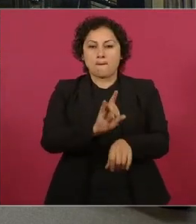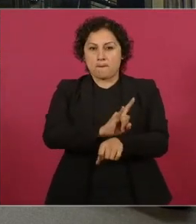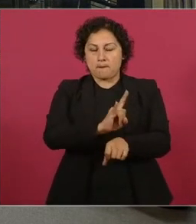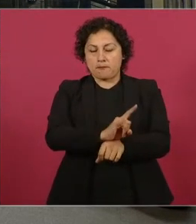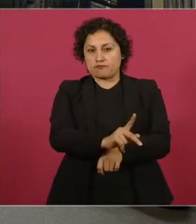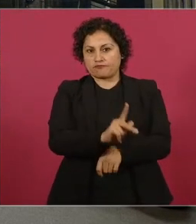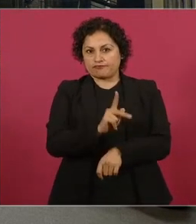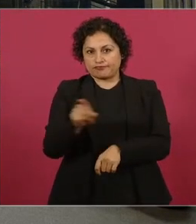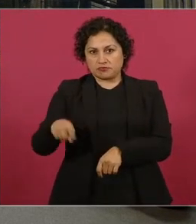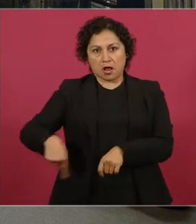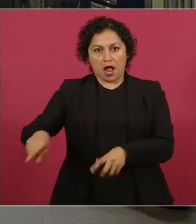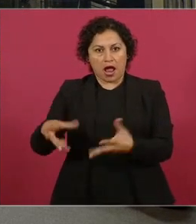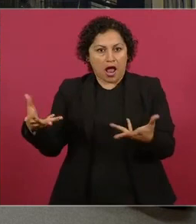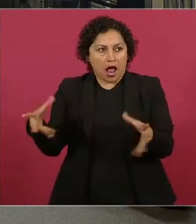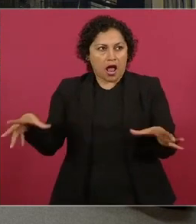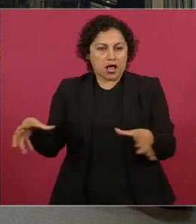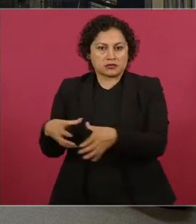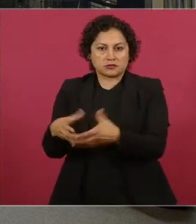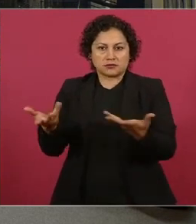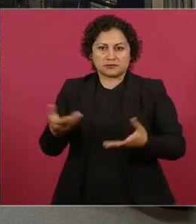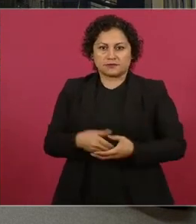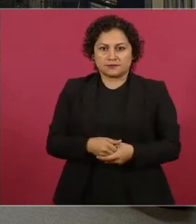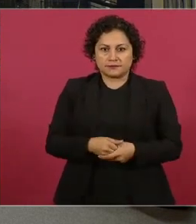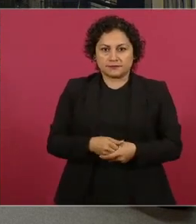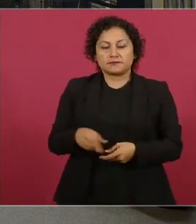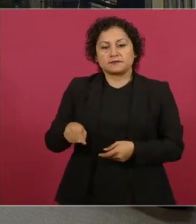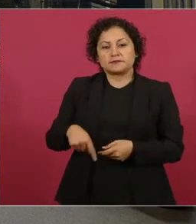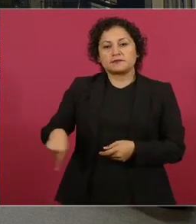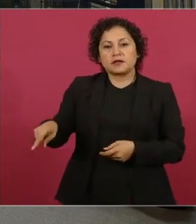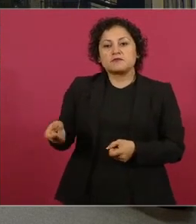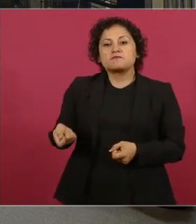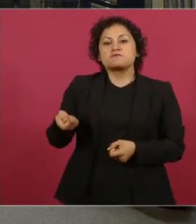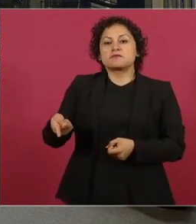autodenominaron miembros de la sociedad civil.